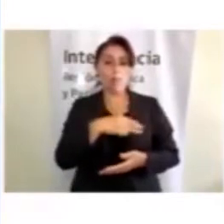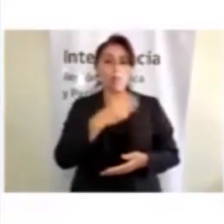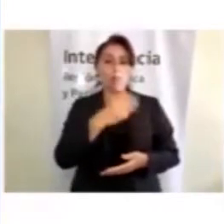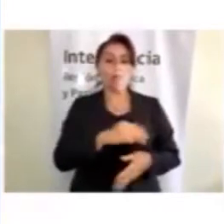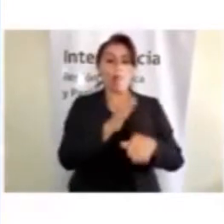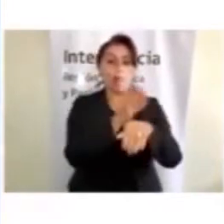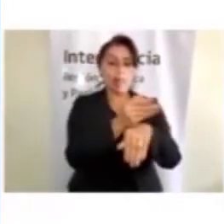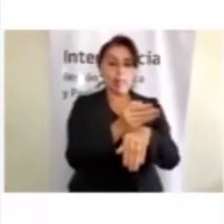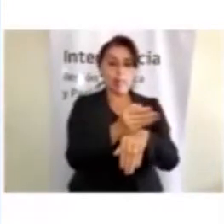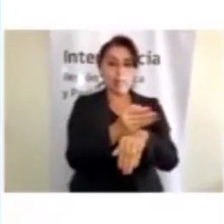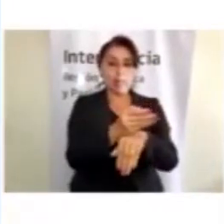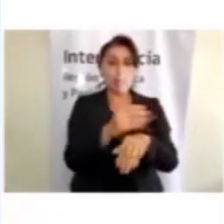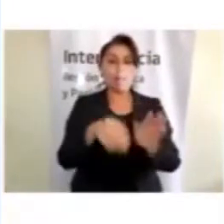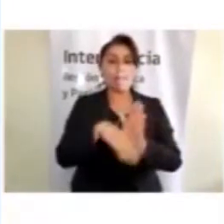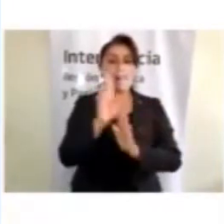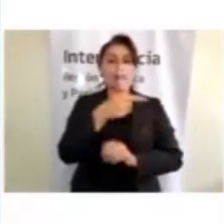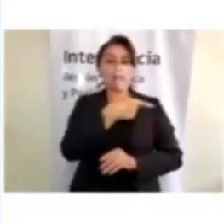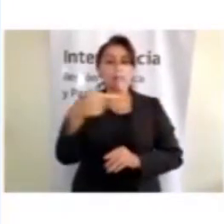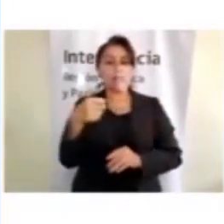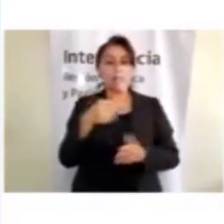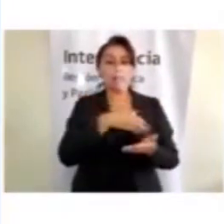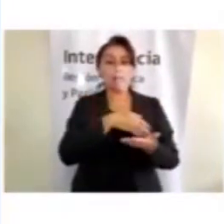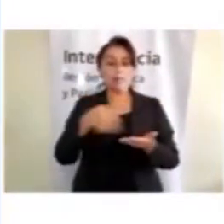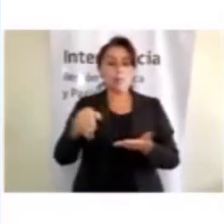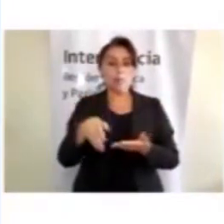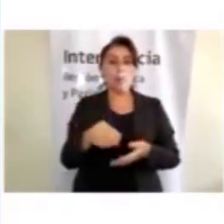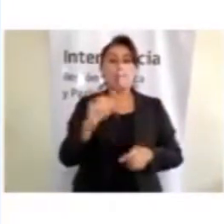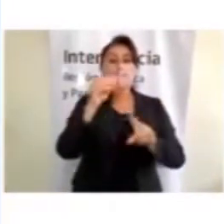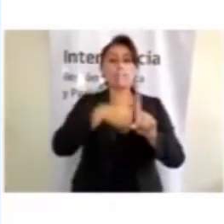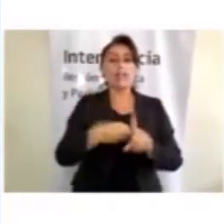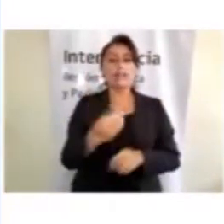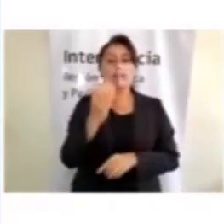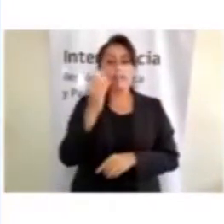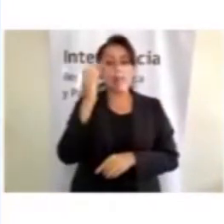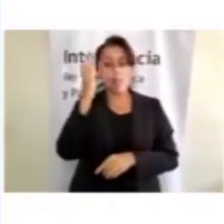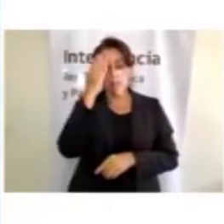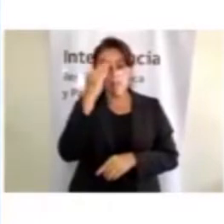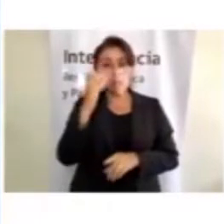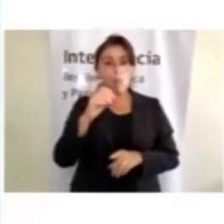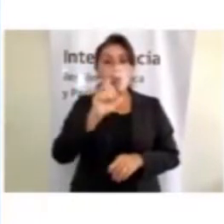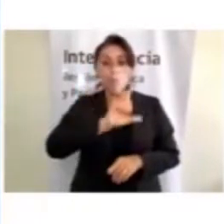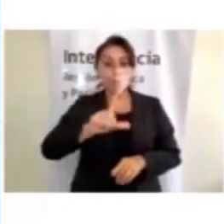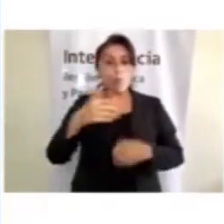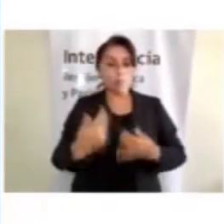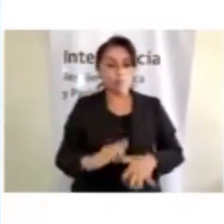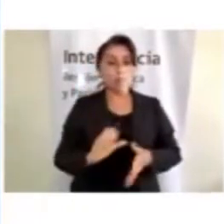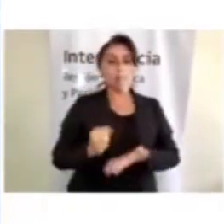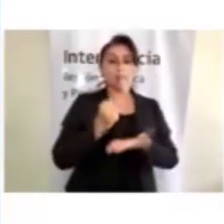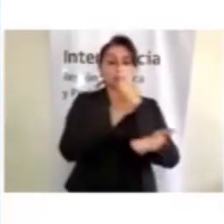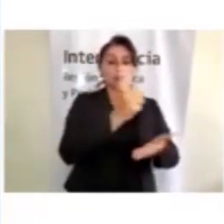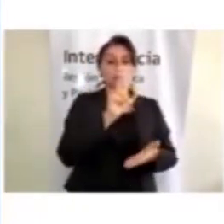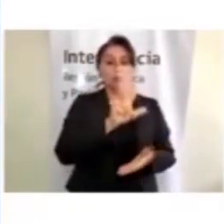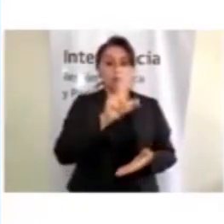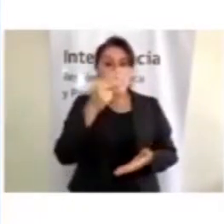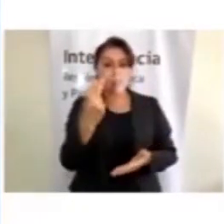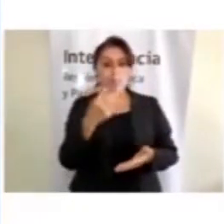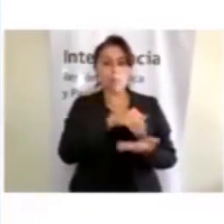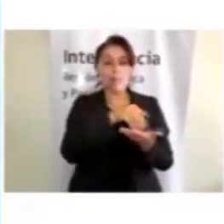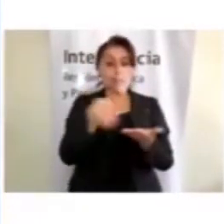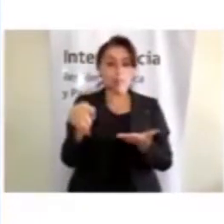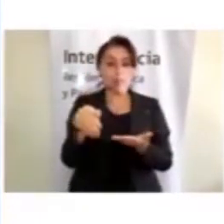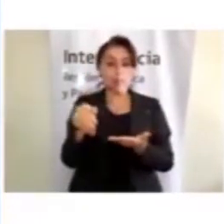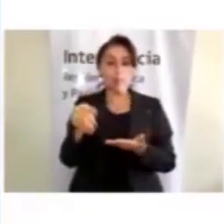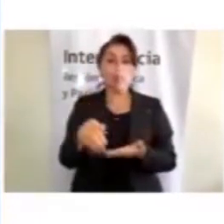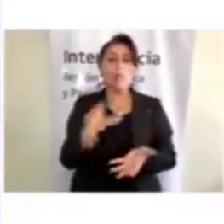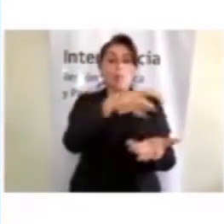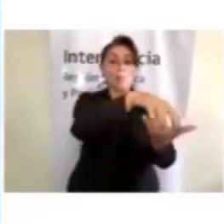Municipalidad de Arica, más de 100 millones de pesos el mes de agosto. El mes de julio ya se le habían traspasado más de 82 millones de pesos, y a